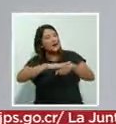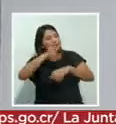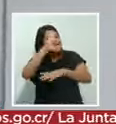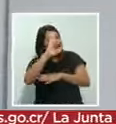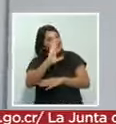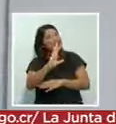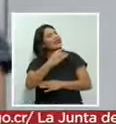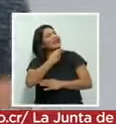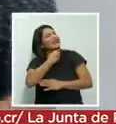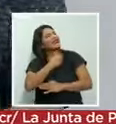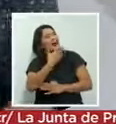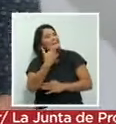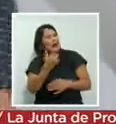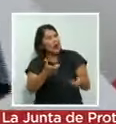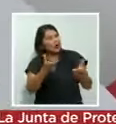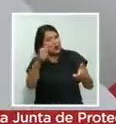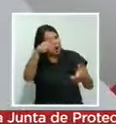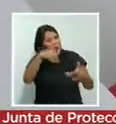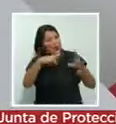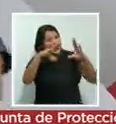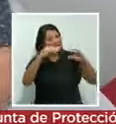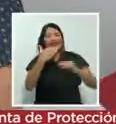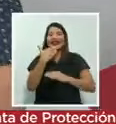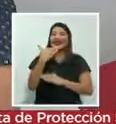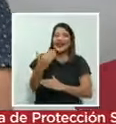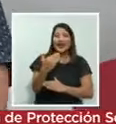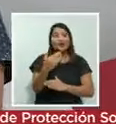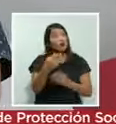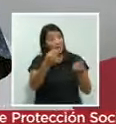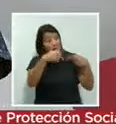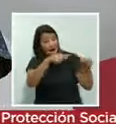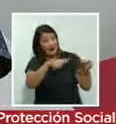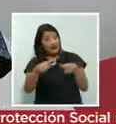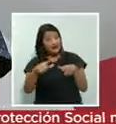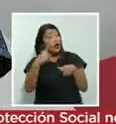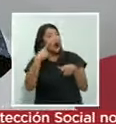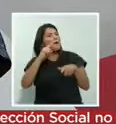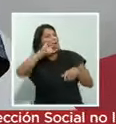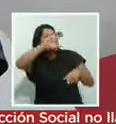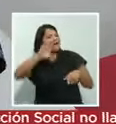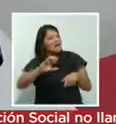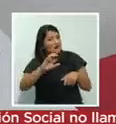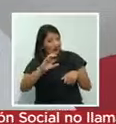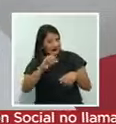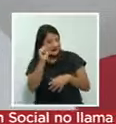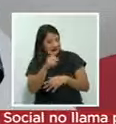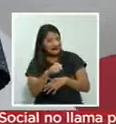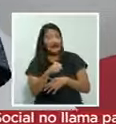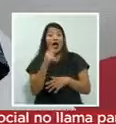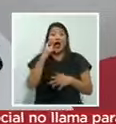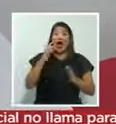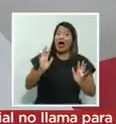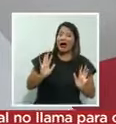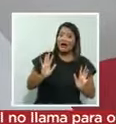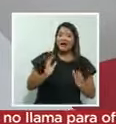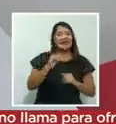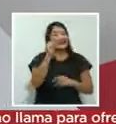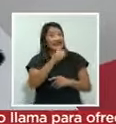desearle la mejor suerte esta tarde. Muchas gracias. ¿Se viene preparado para darle con todo a la rueda? Vamos a ver qué.